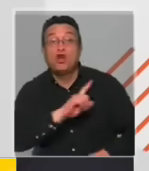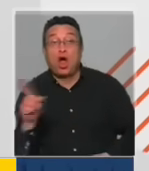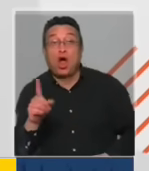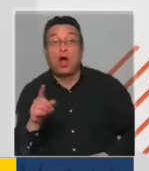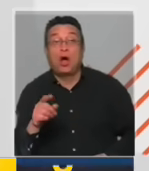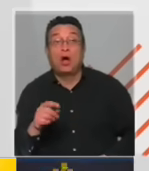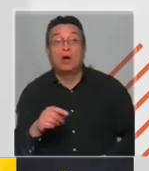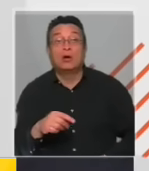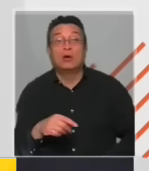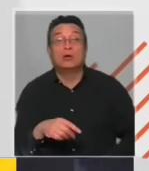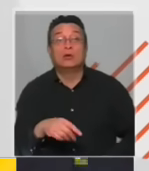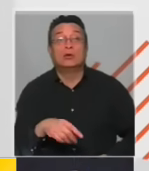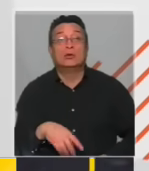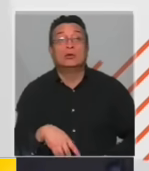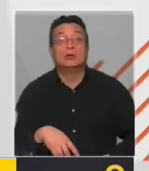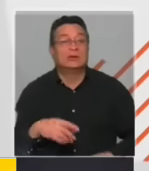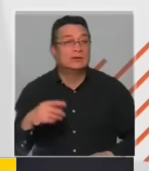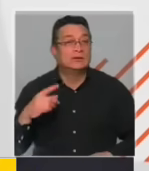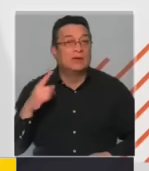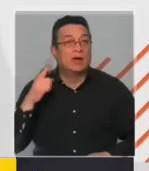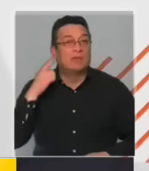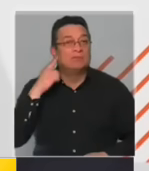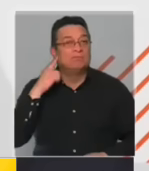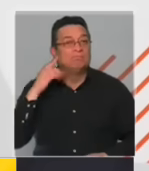¡Más que solo presidente!